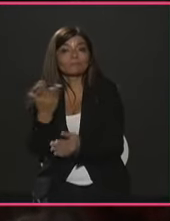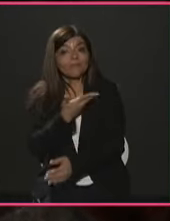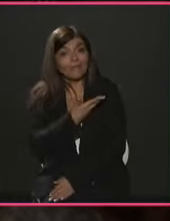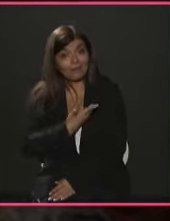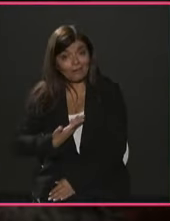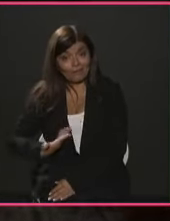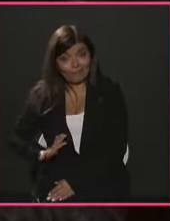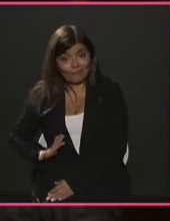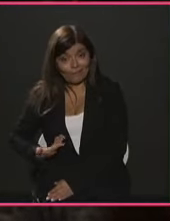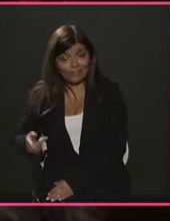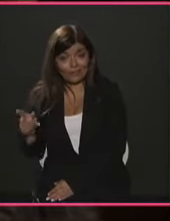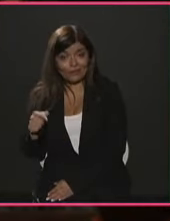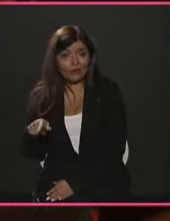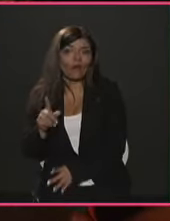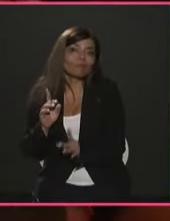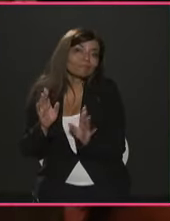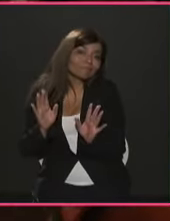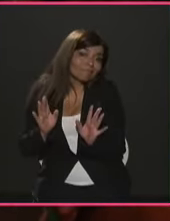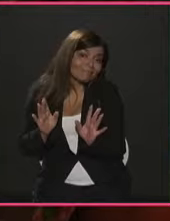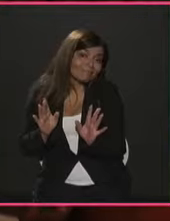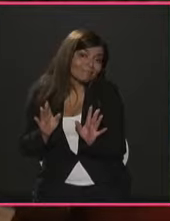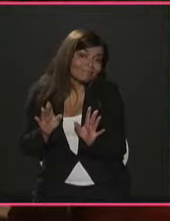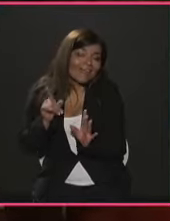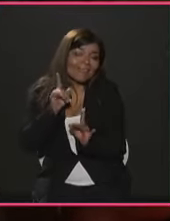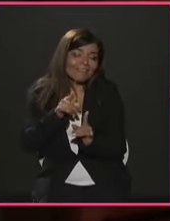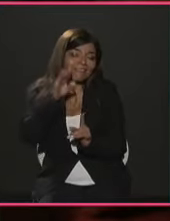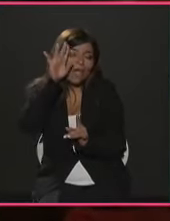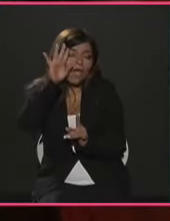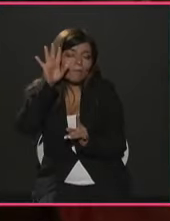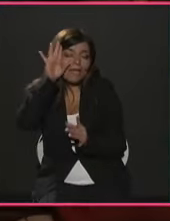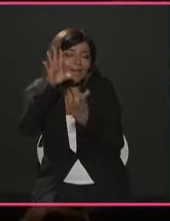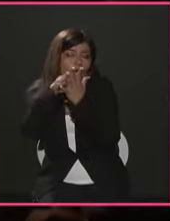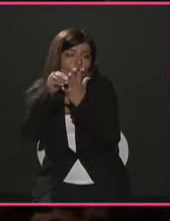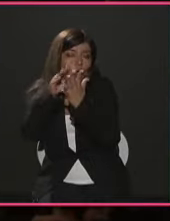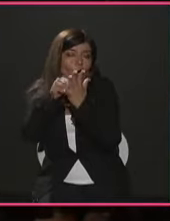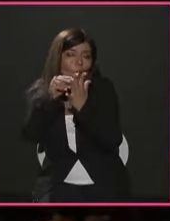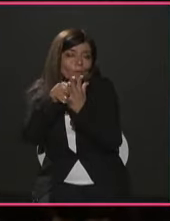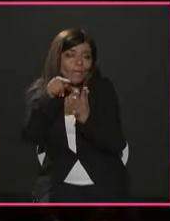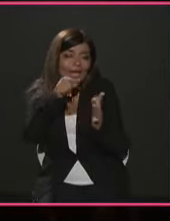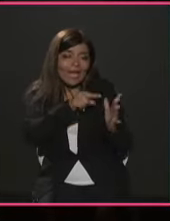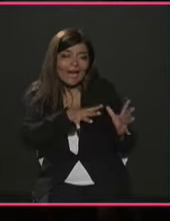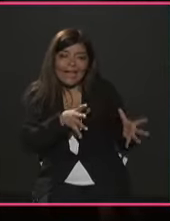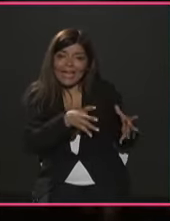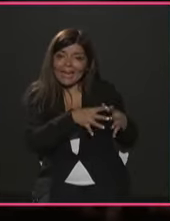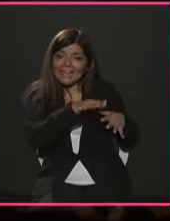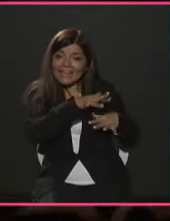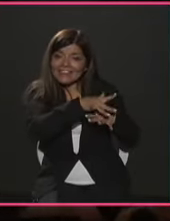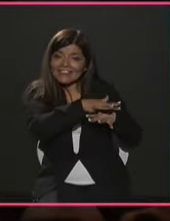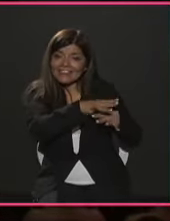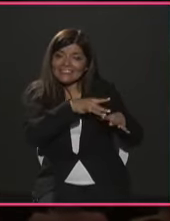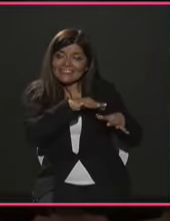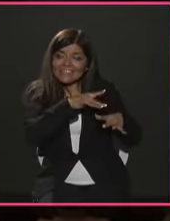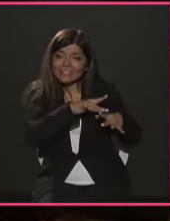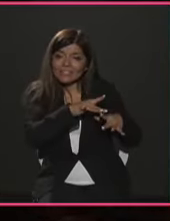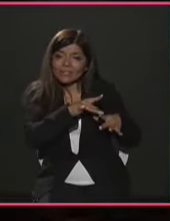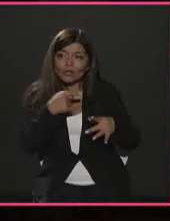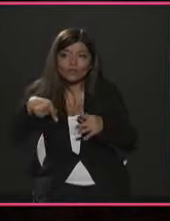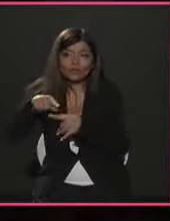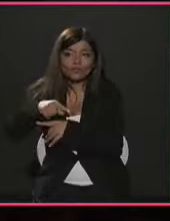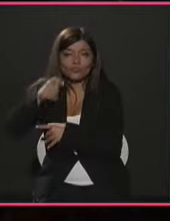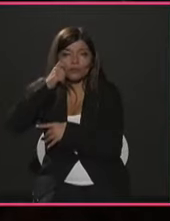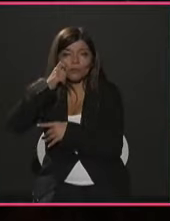eh algo tendrá que imaginar virtuosamente que tienen estos invertebrados nuestras estructuras